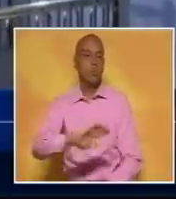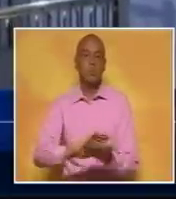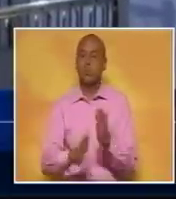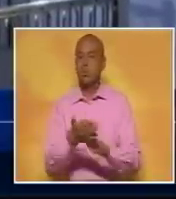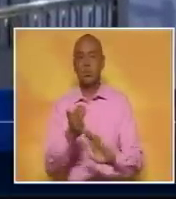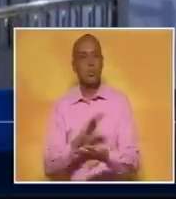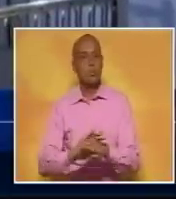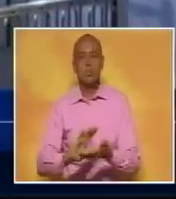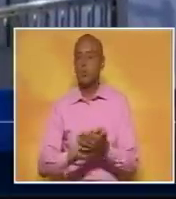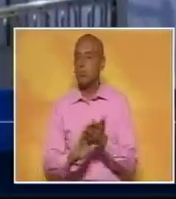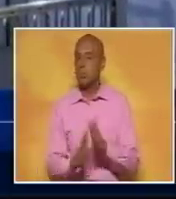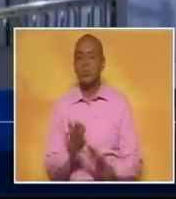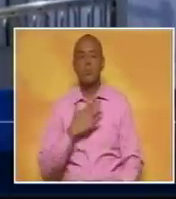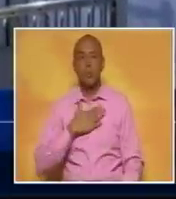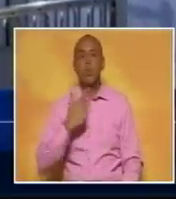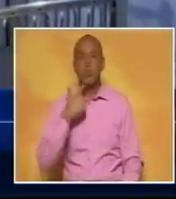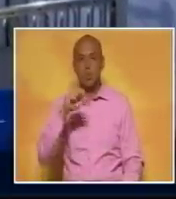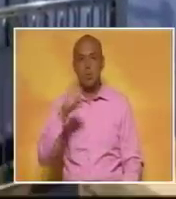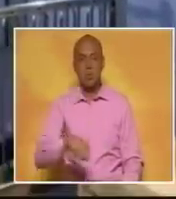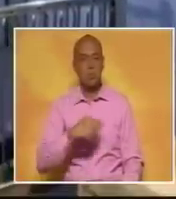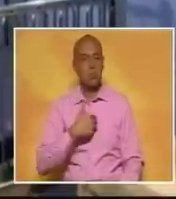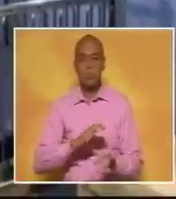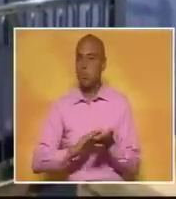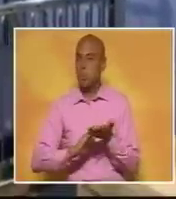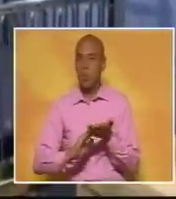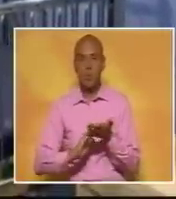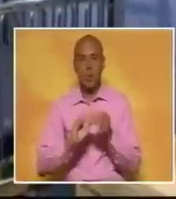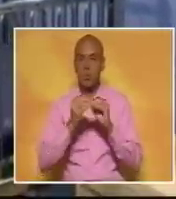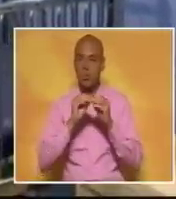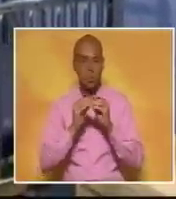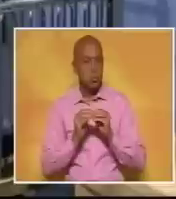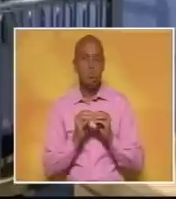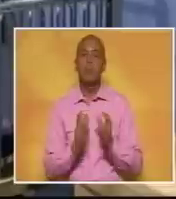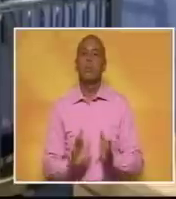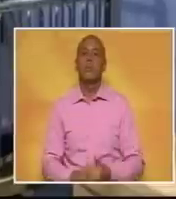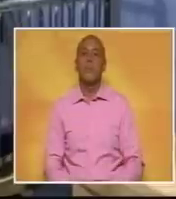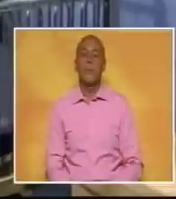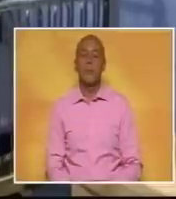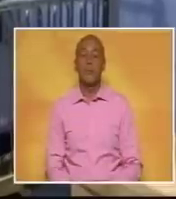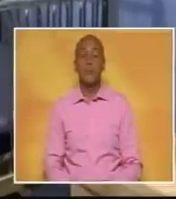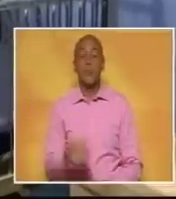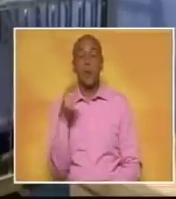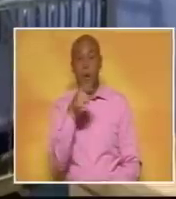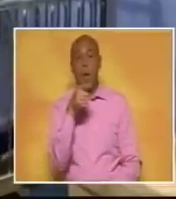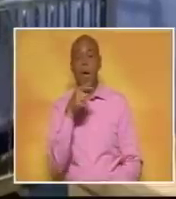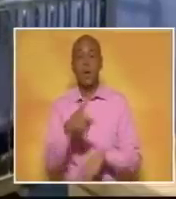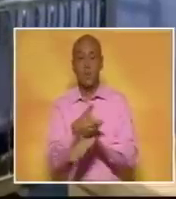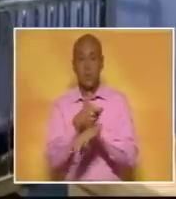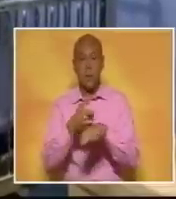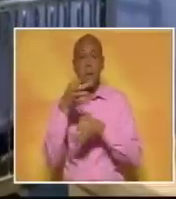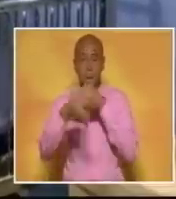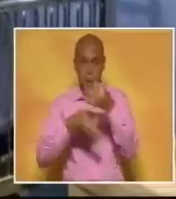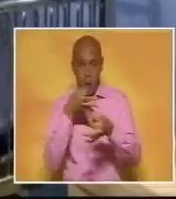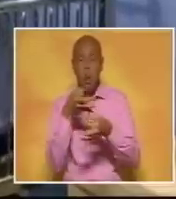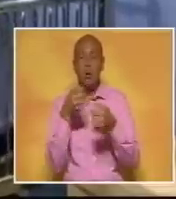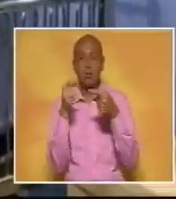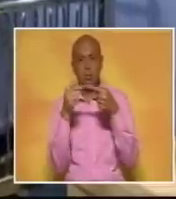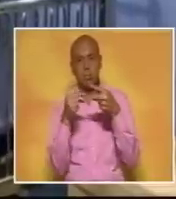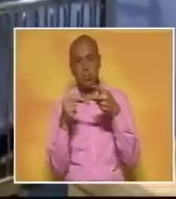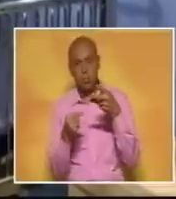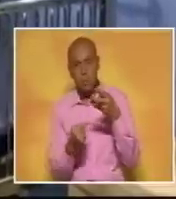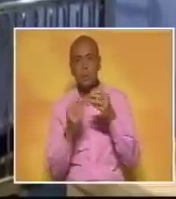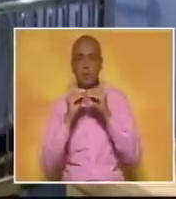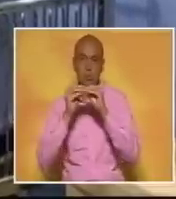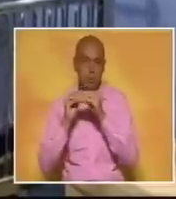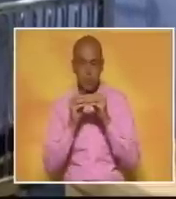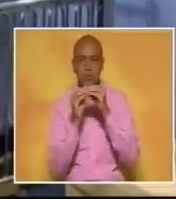las acciones, aplicando de una vez los correctivos. Destacó las labores que han venido realizando en la recuperación del